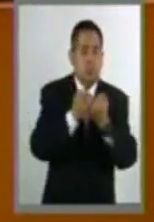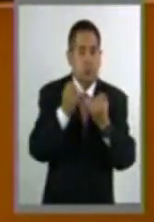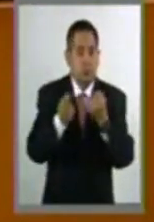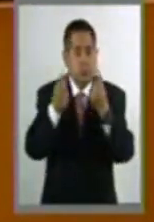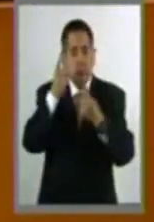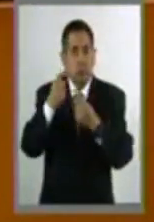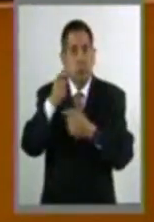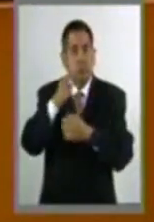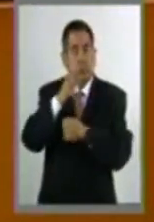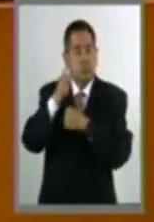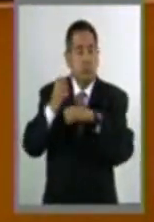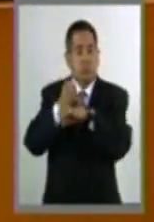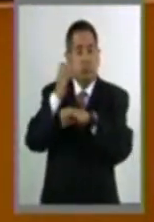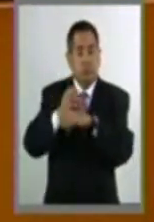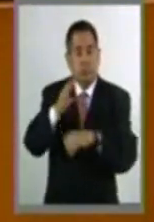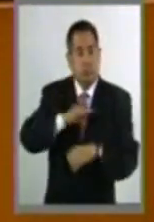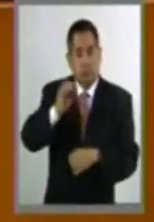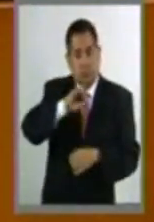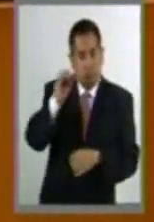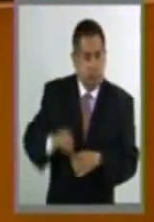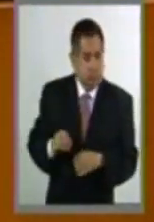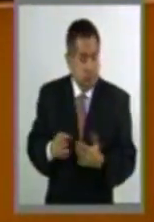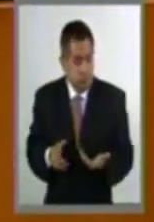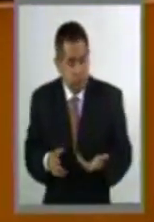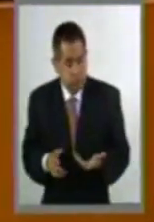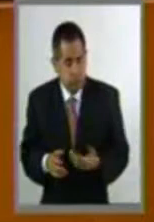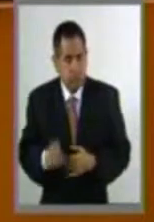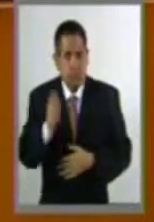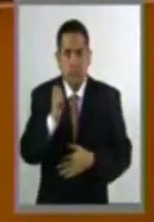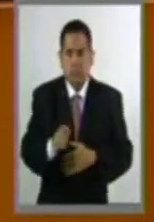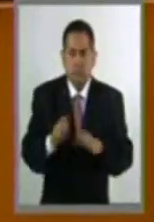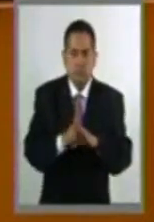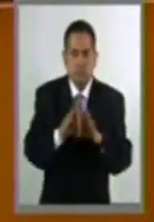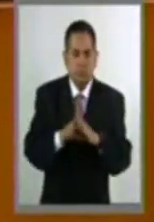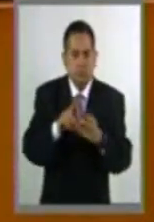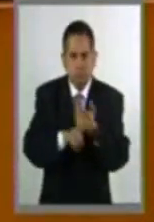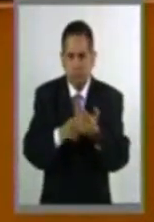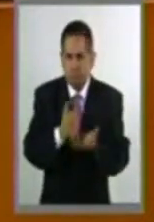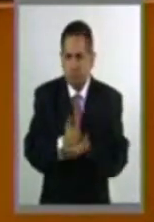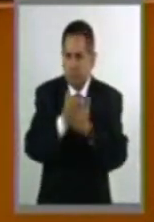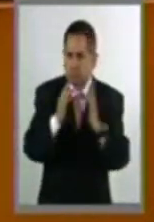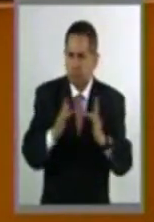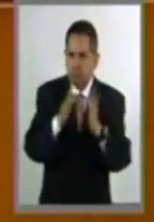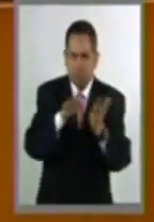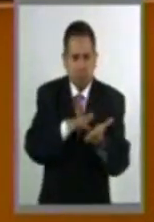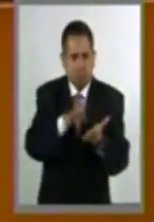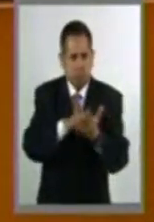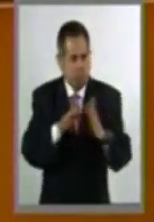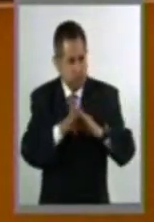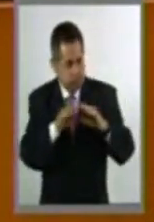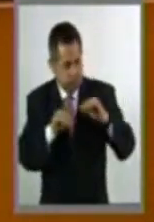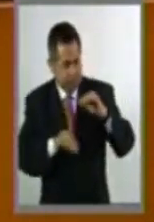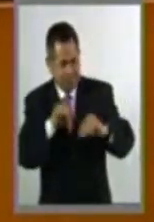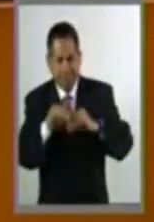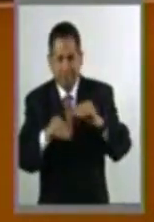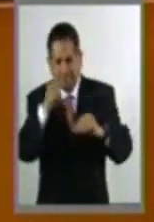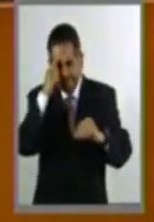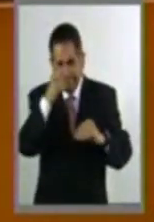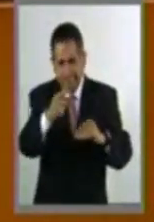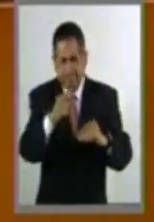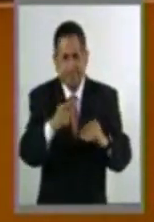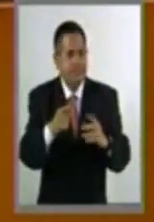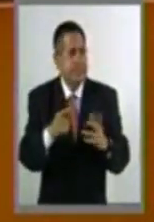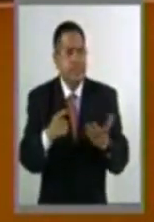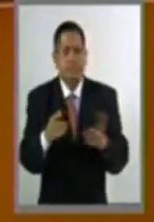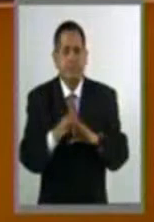obligadas de la Ciudad de México. Esto definitivamente no contribuye a incentivar e incrementar el